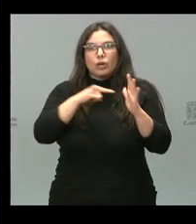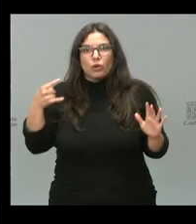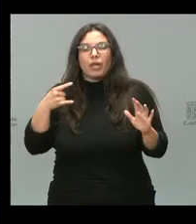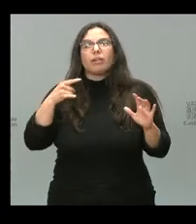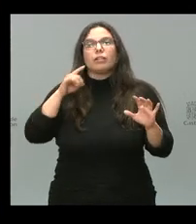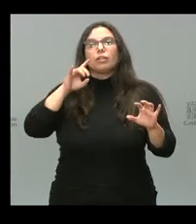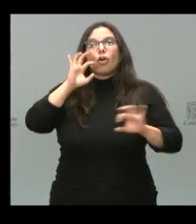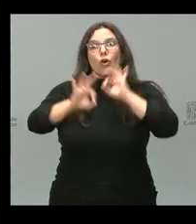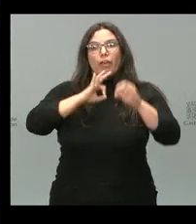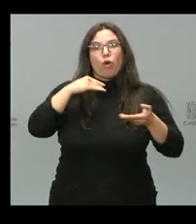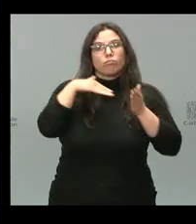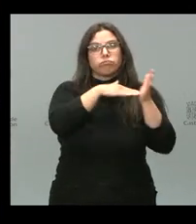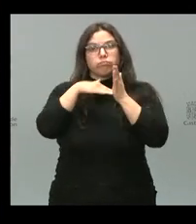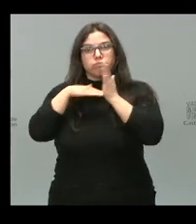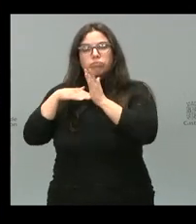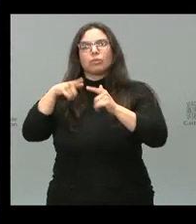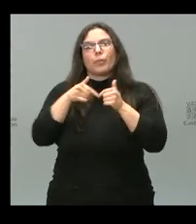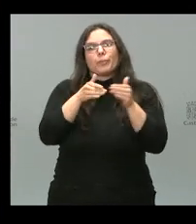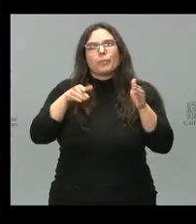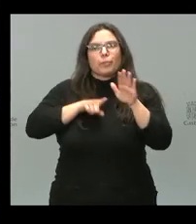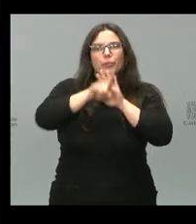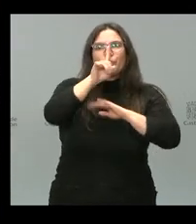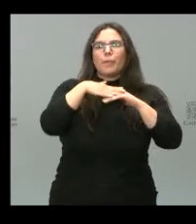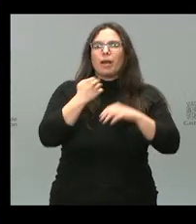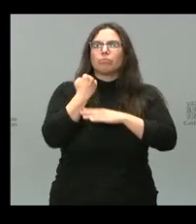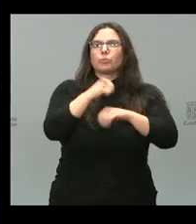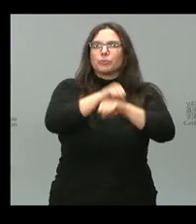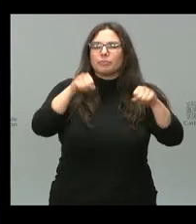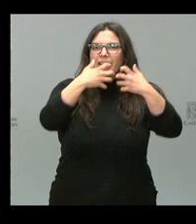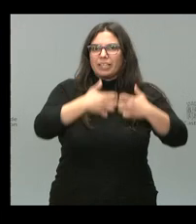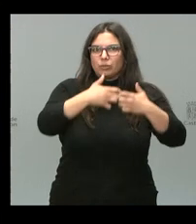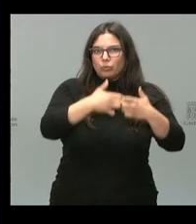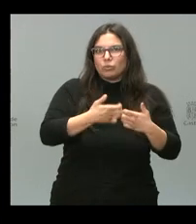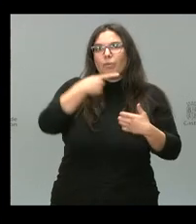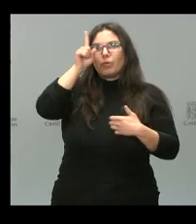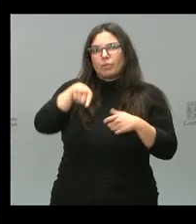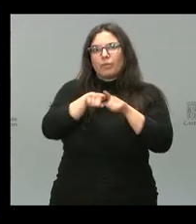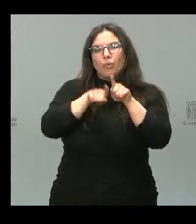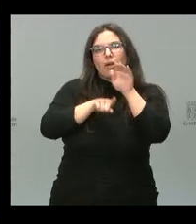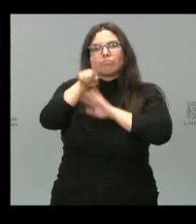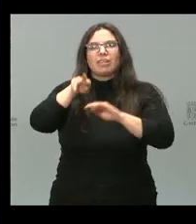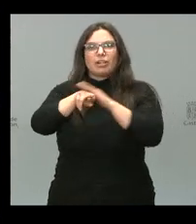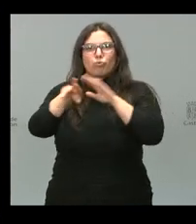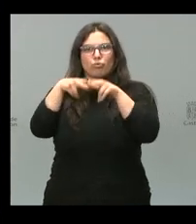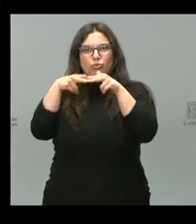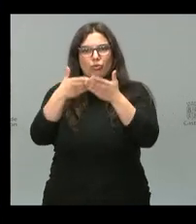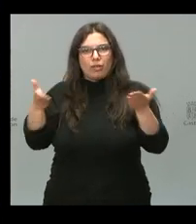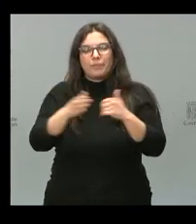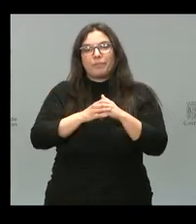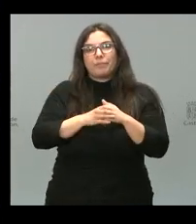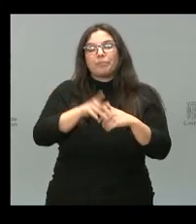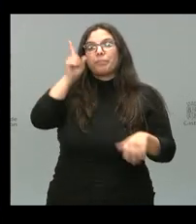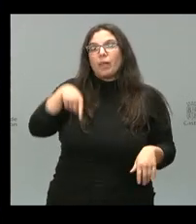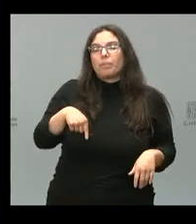se abren paso para potenciar nuestra industria pero también los servicios sociales sin olvidar la mayor